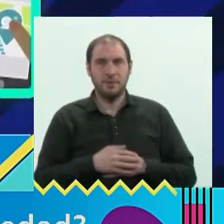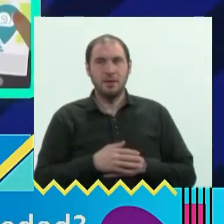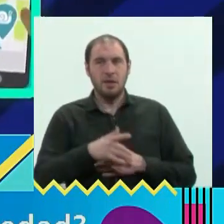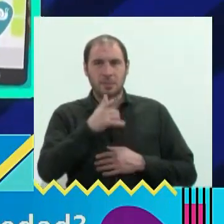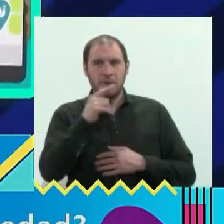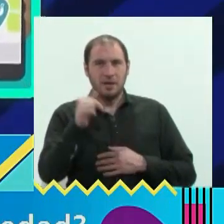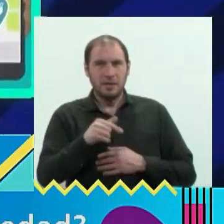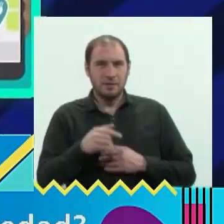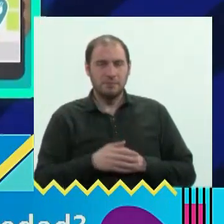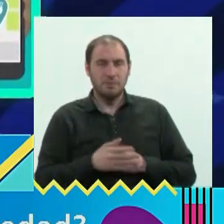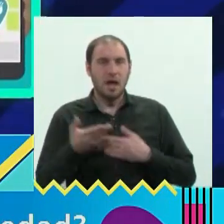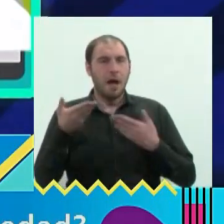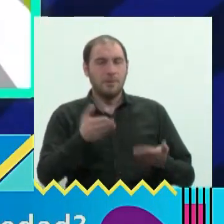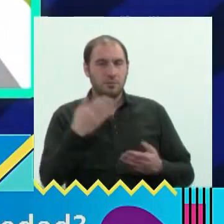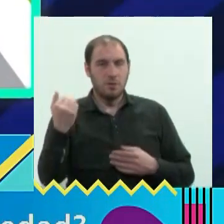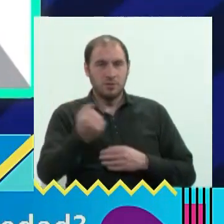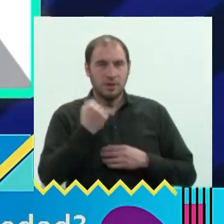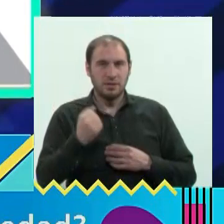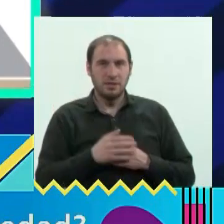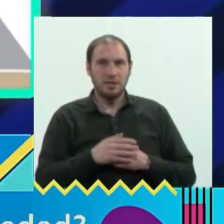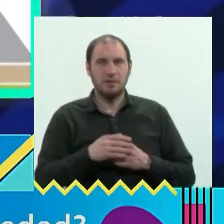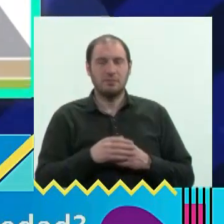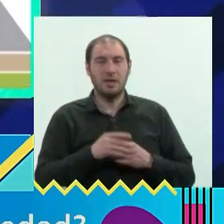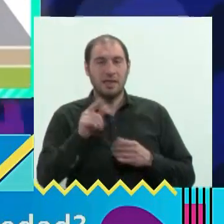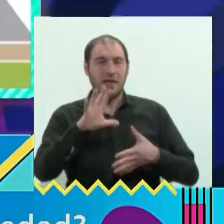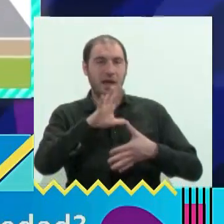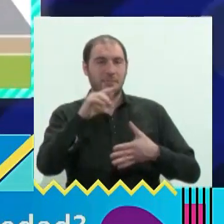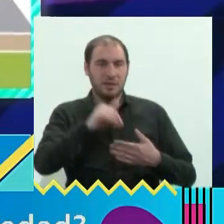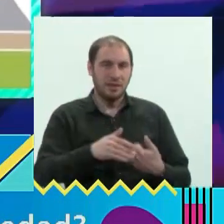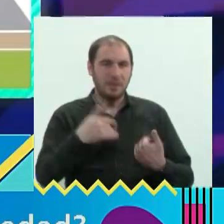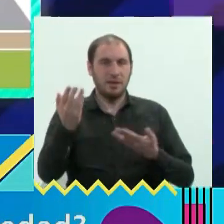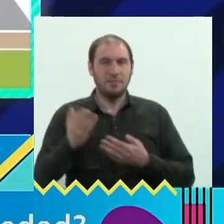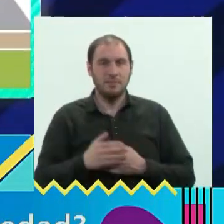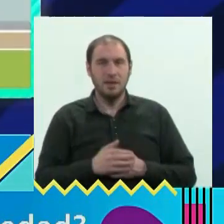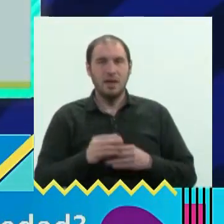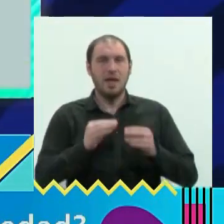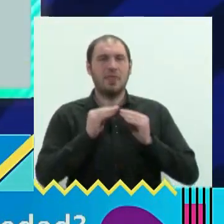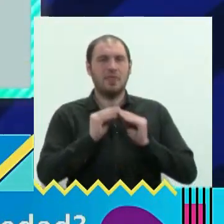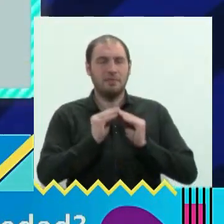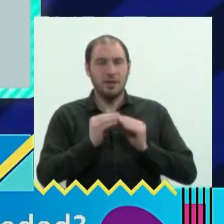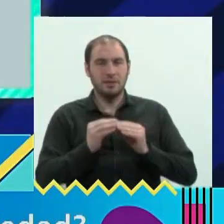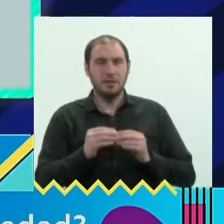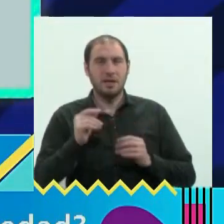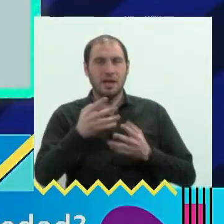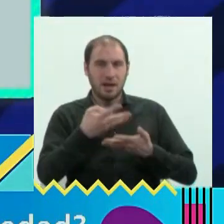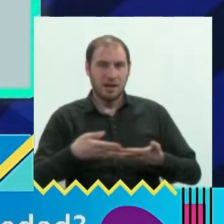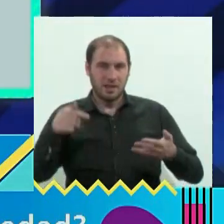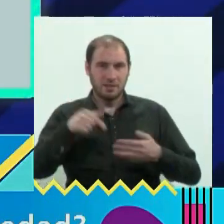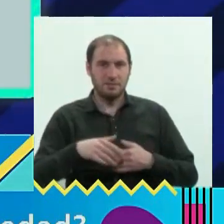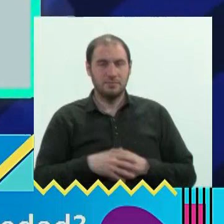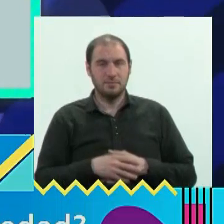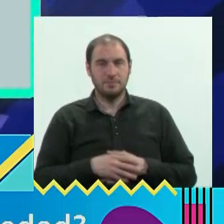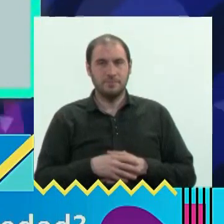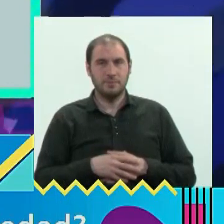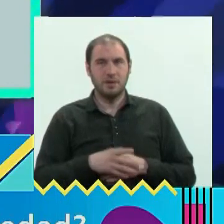ese fue el gran aporte en cierta medida, de América al debate que tiene la red, ¿no?